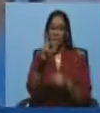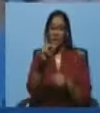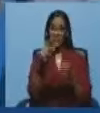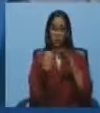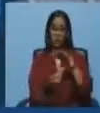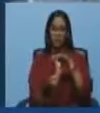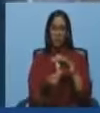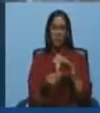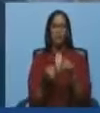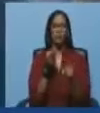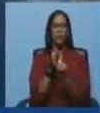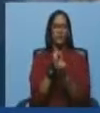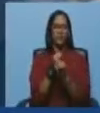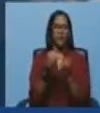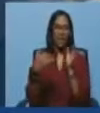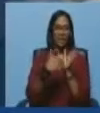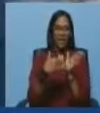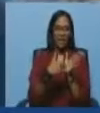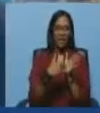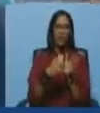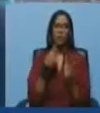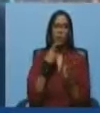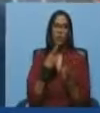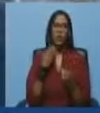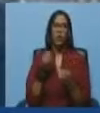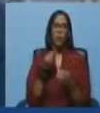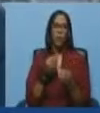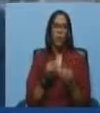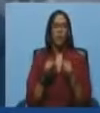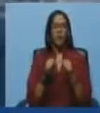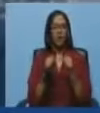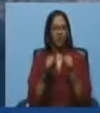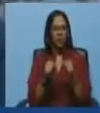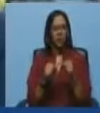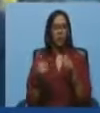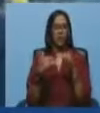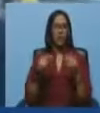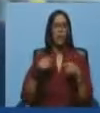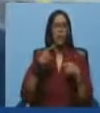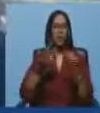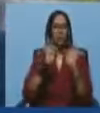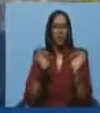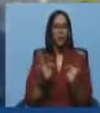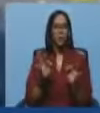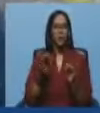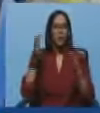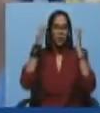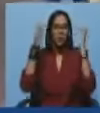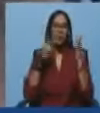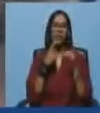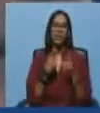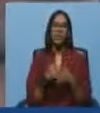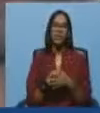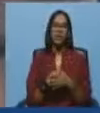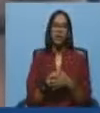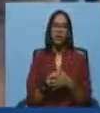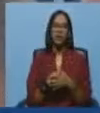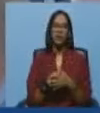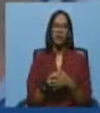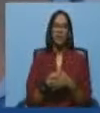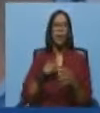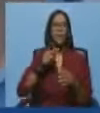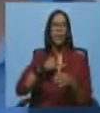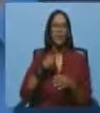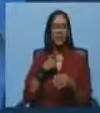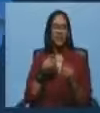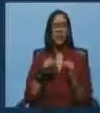los ciberataques, que yo lo digo, es como una continuación de la guerra por otros medios. Sé que hay un intelectual que dice que la política